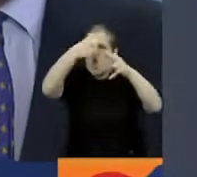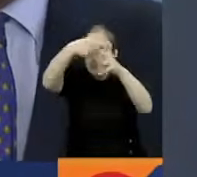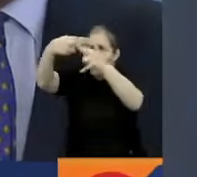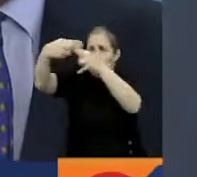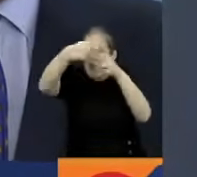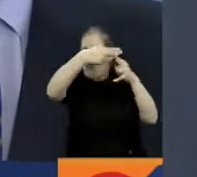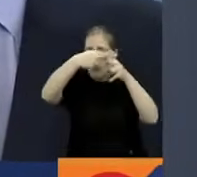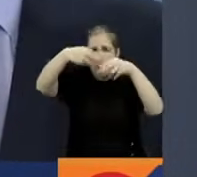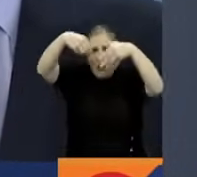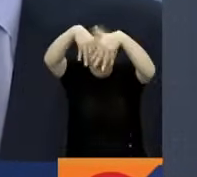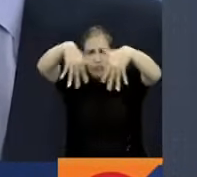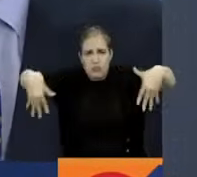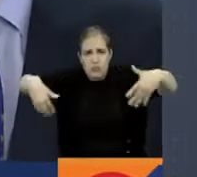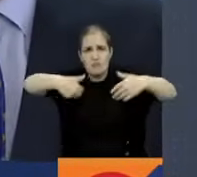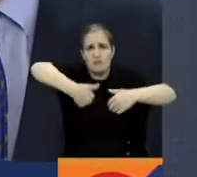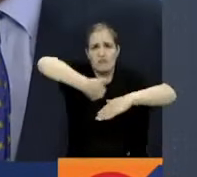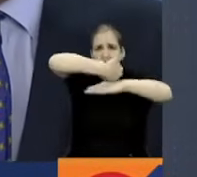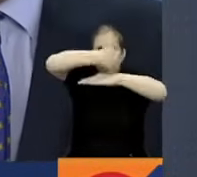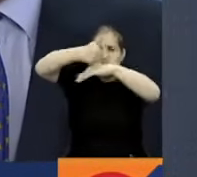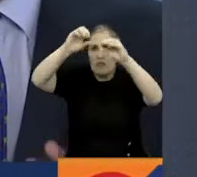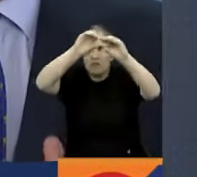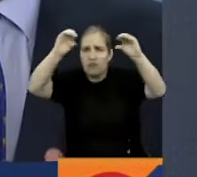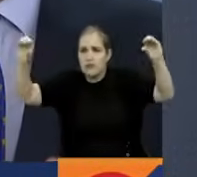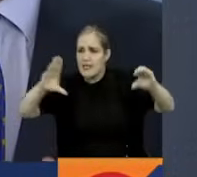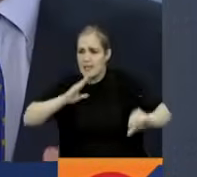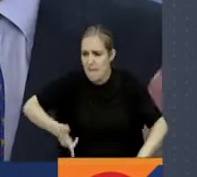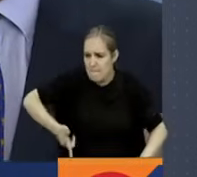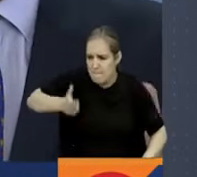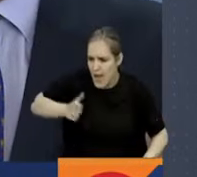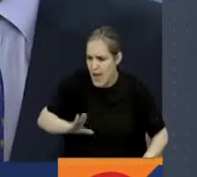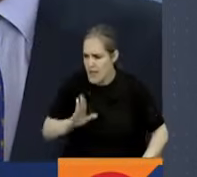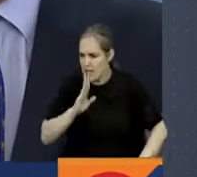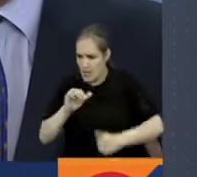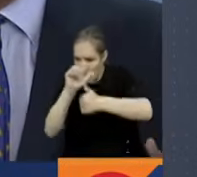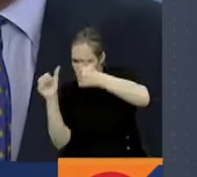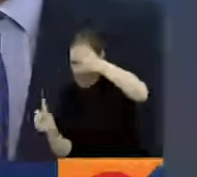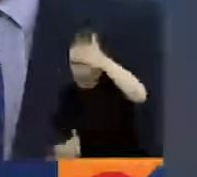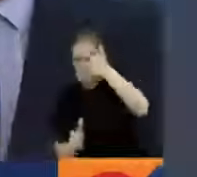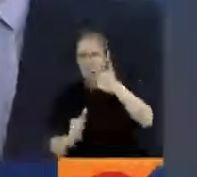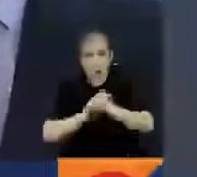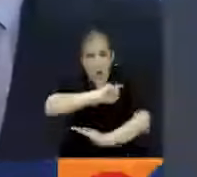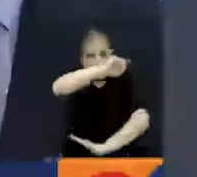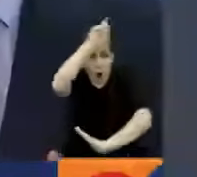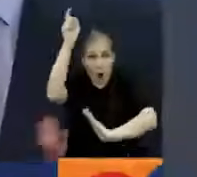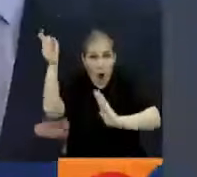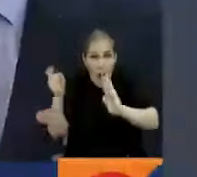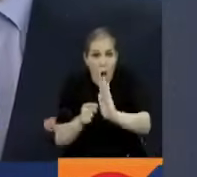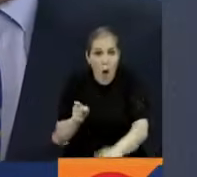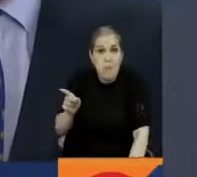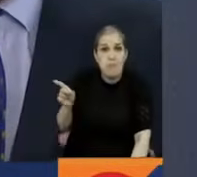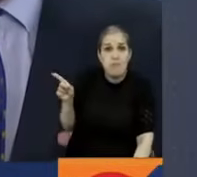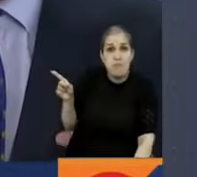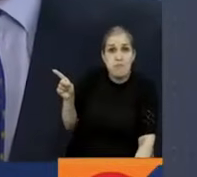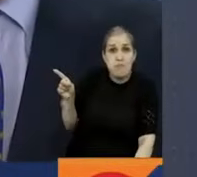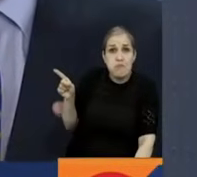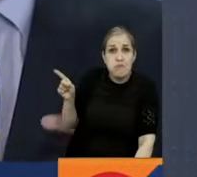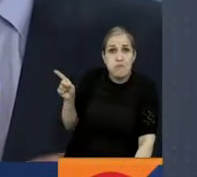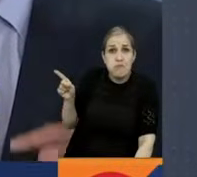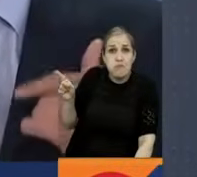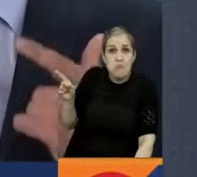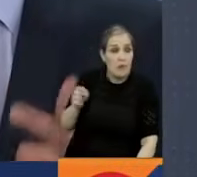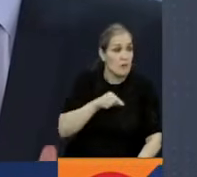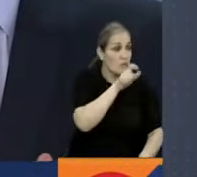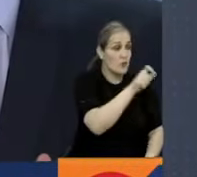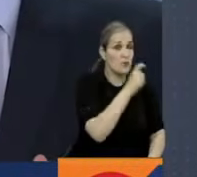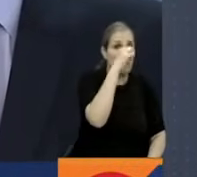específico, estructuras, cabecillas, gatilleros y toda esa información relevante sobre, ojo, nada menos que los planes denunciados para